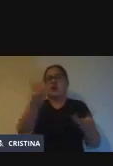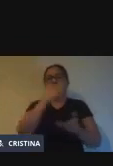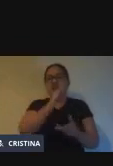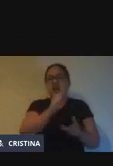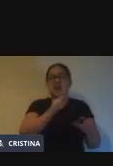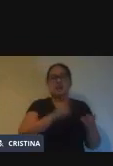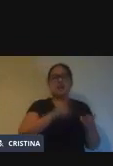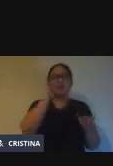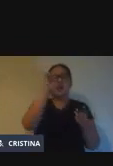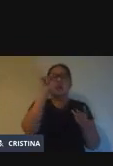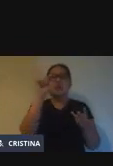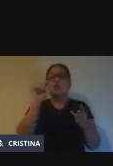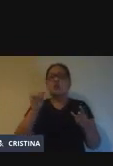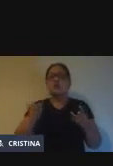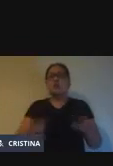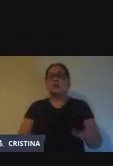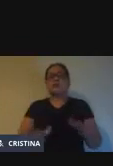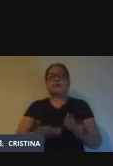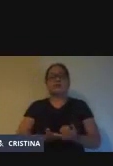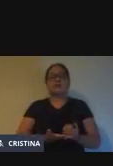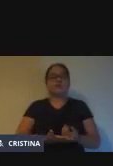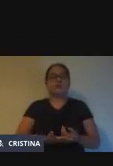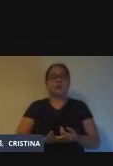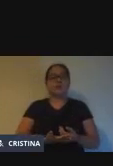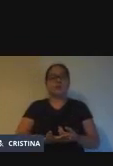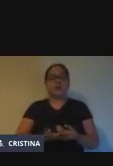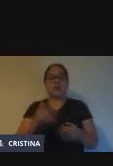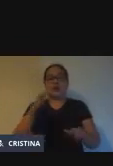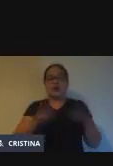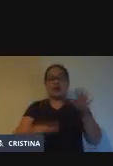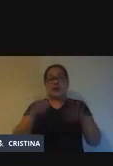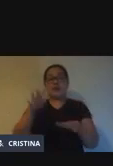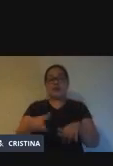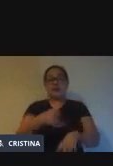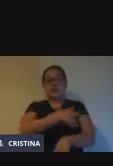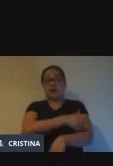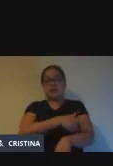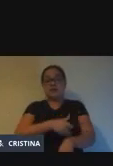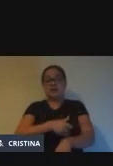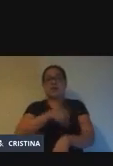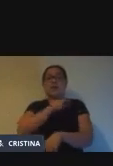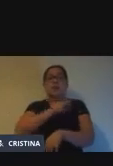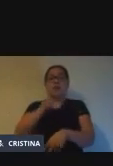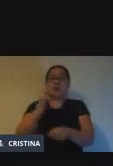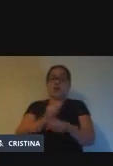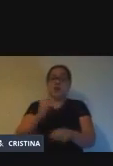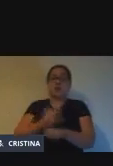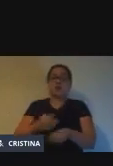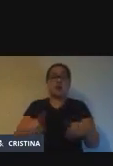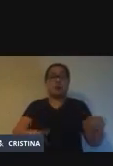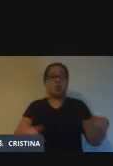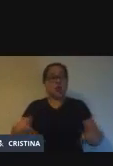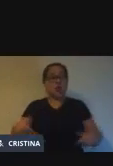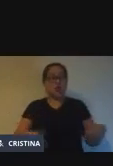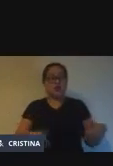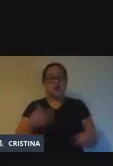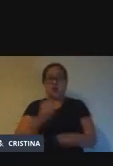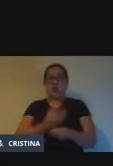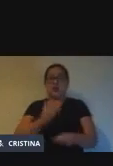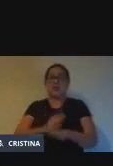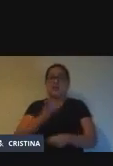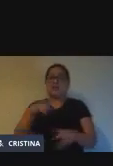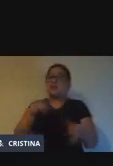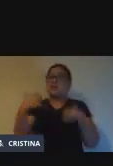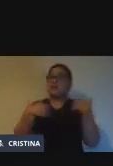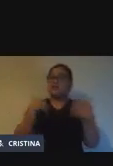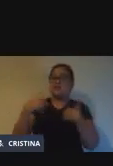entonces, puede ser que la familia, ¿no? En este momento tenga un nivel de irritabilidad y ahí está la diferencia.